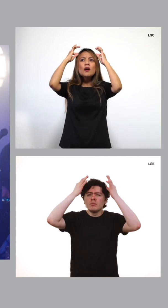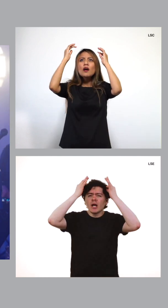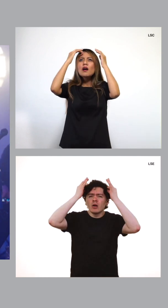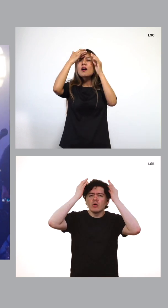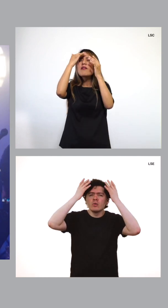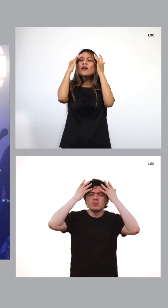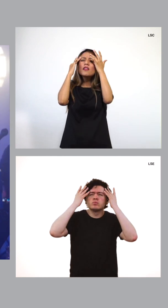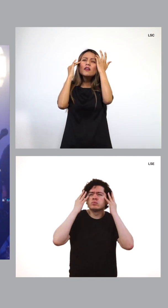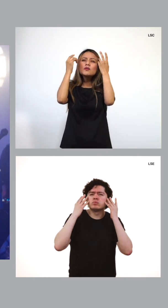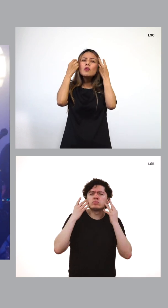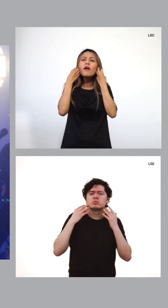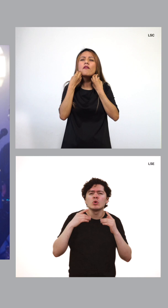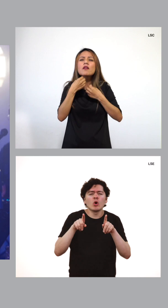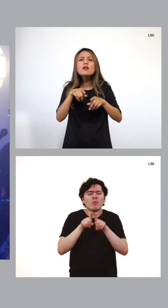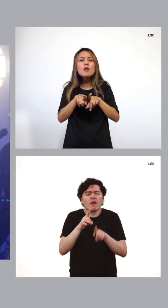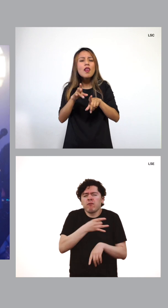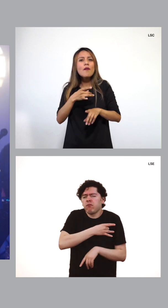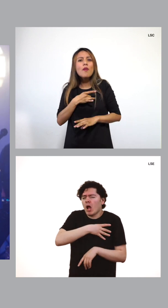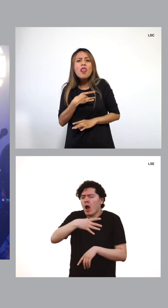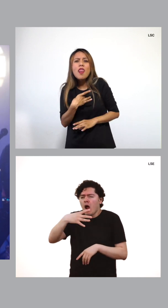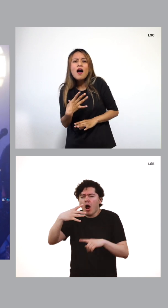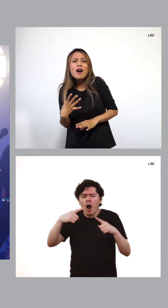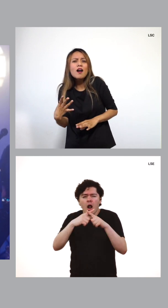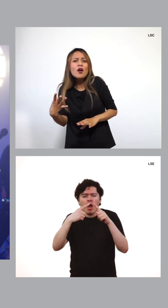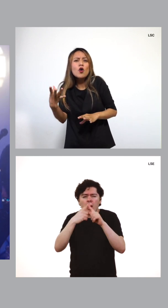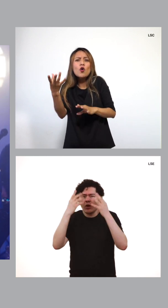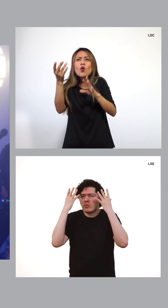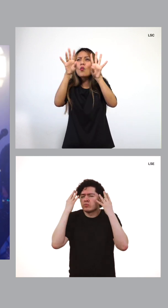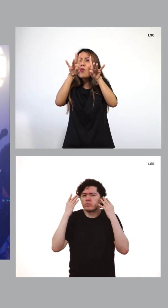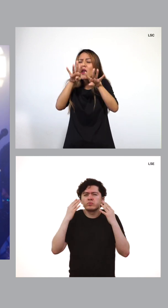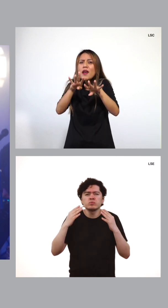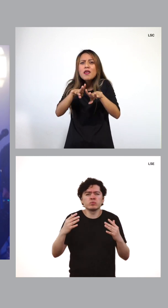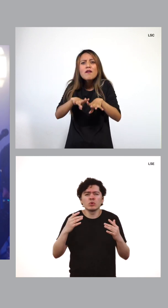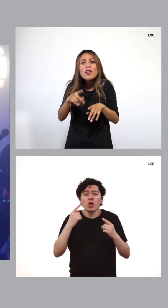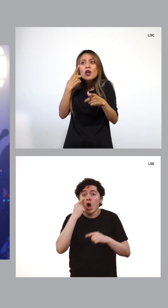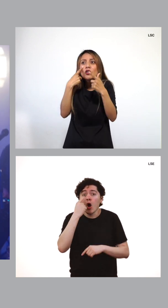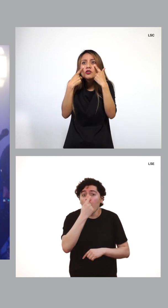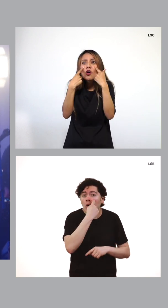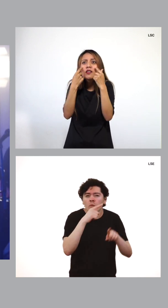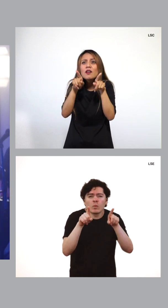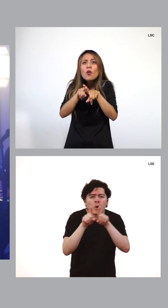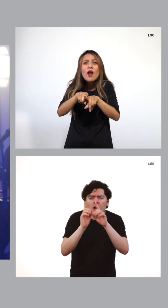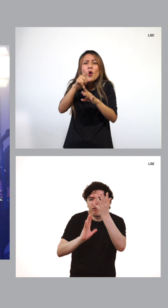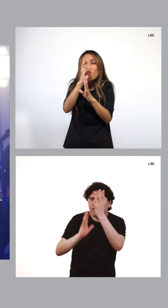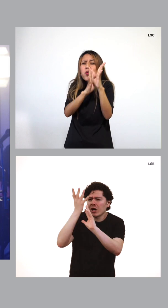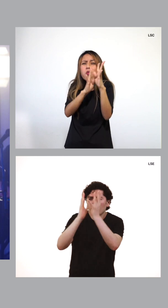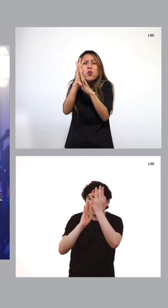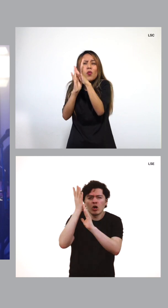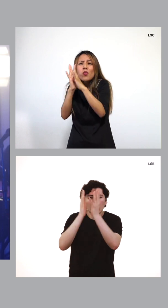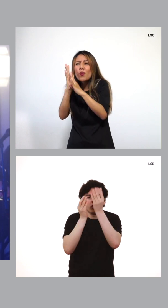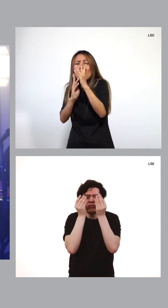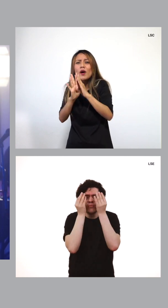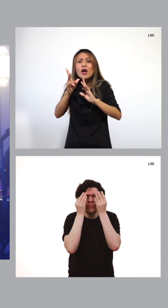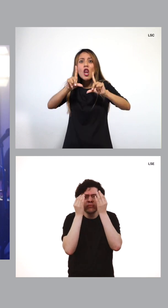cabello eran blancos como la lana, tan blancos como la nieve. Y los ojos eran llamas de fuego.